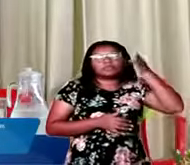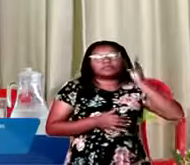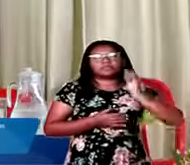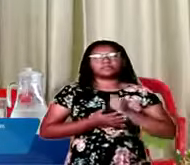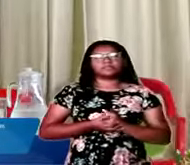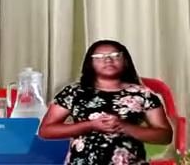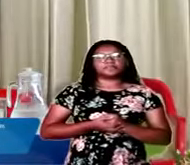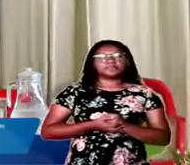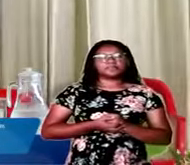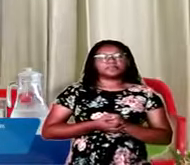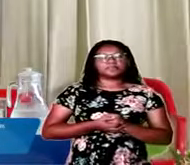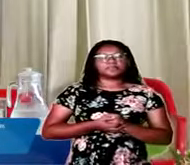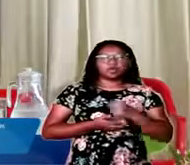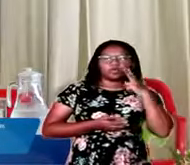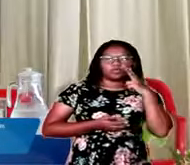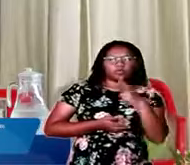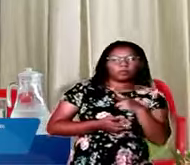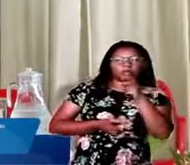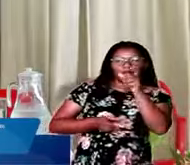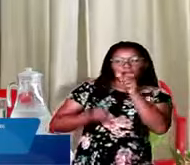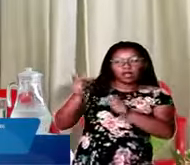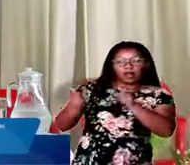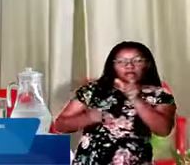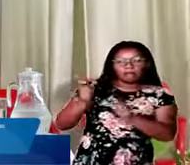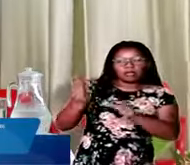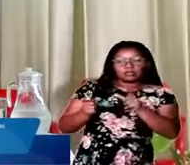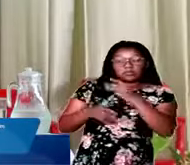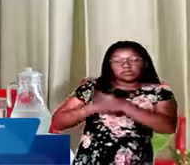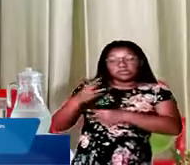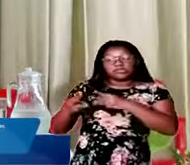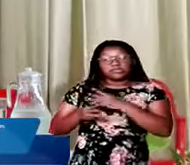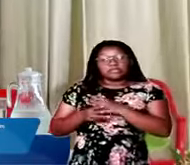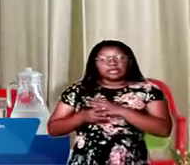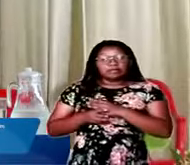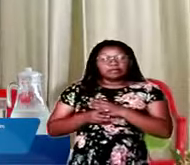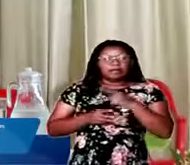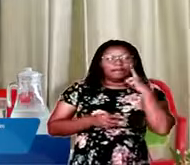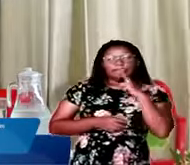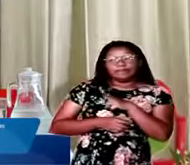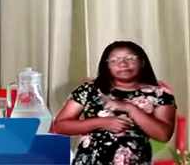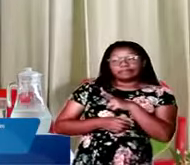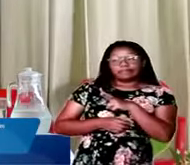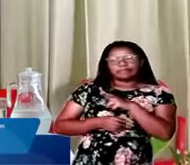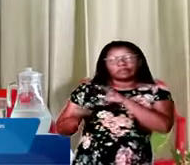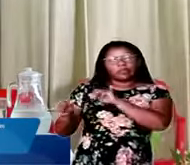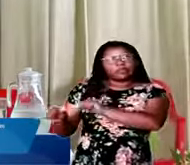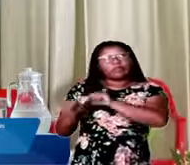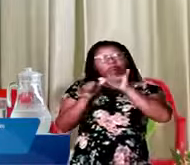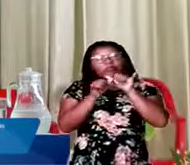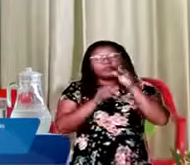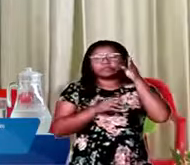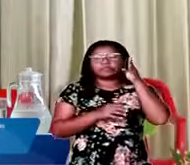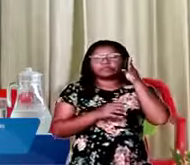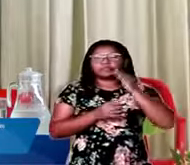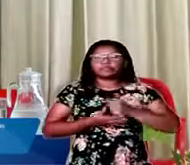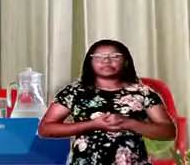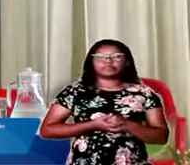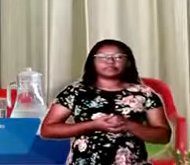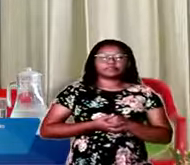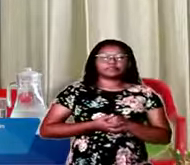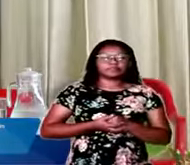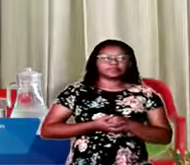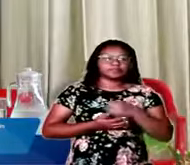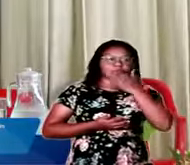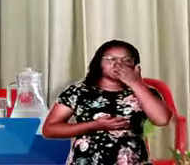Cuando usted ve la gente perdida, debe ver que ellos tienen la imagen de Dios. Y que